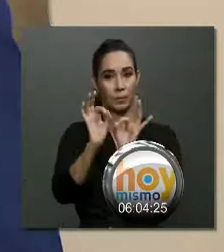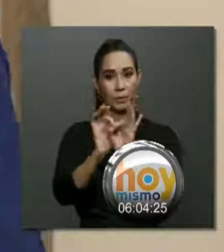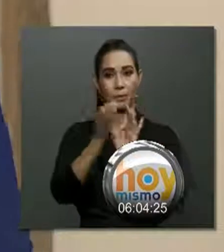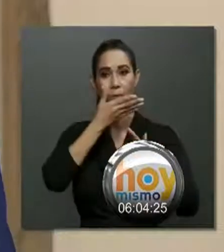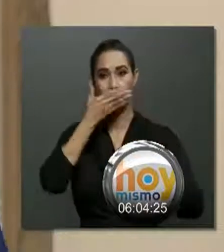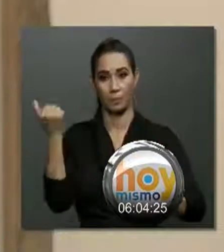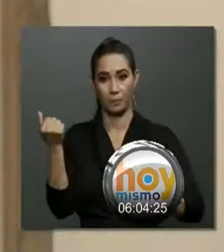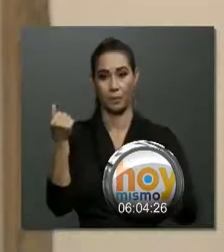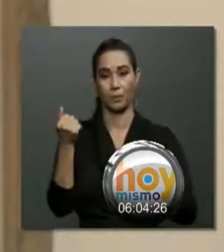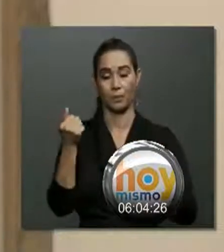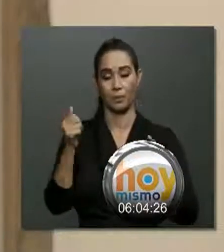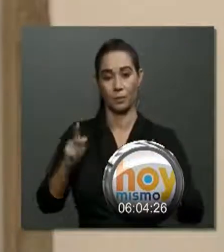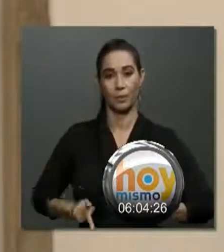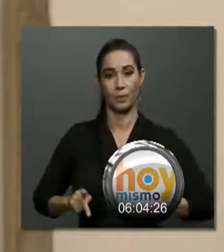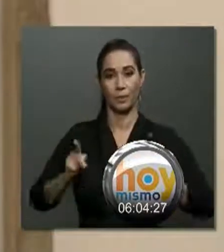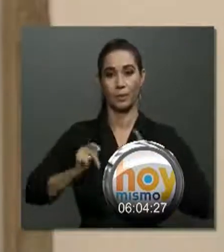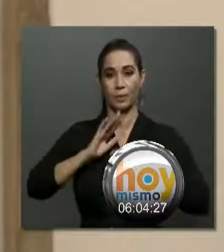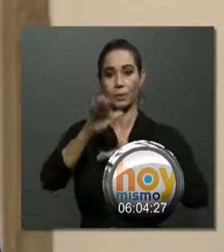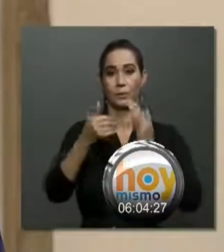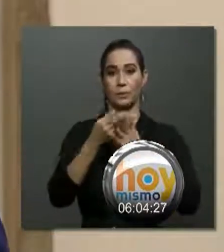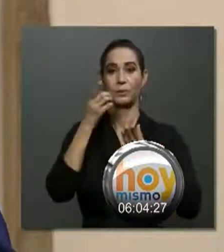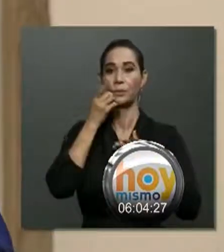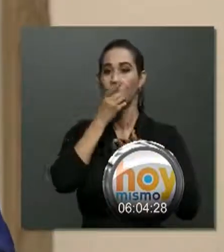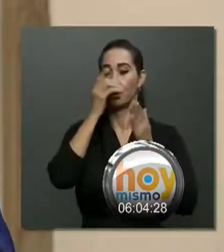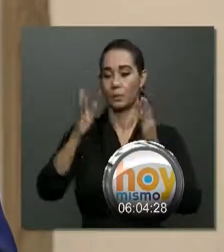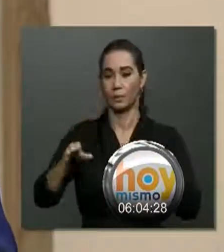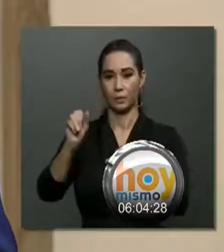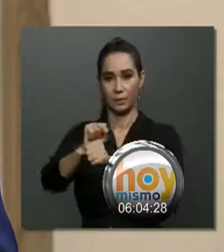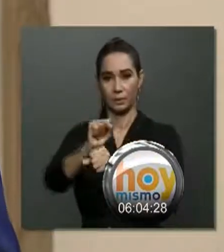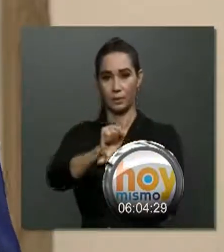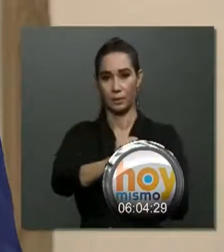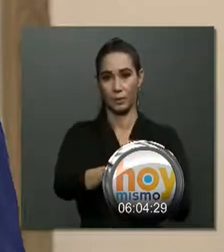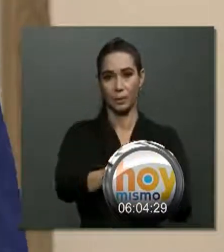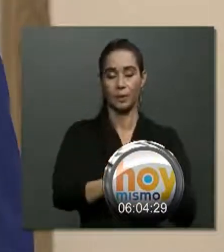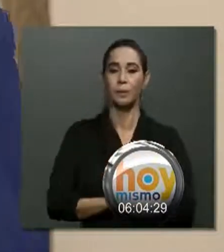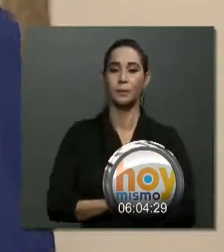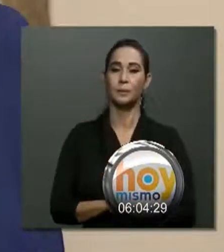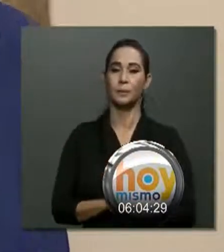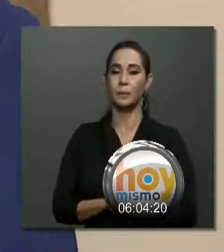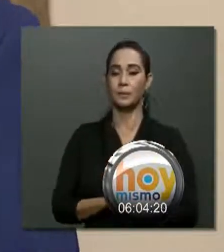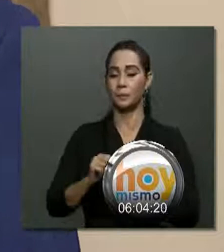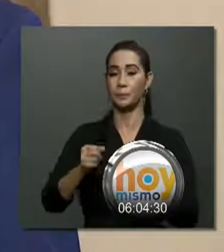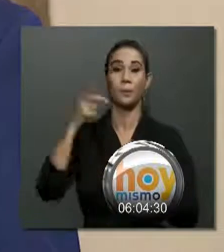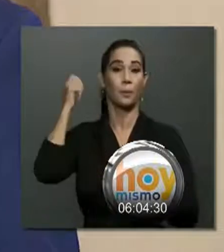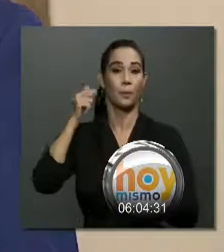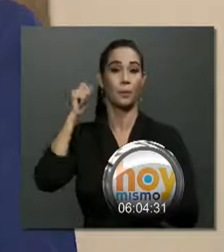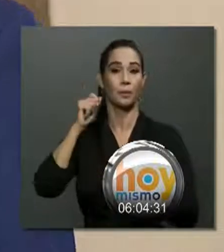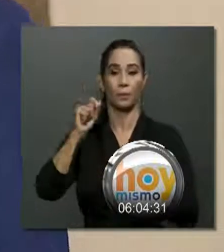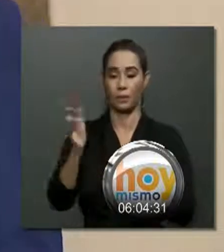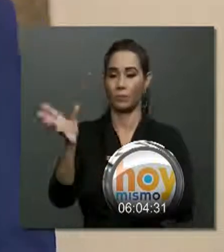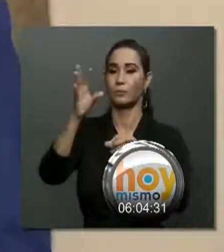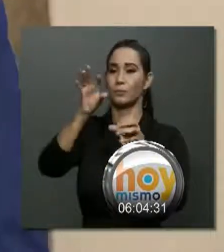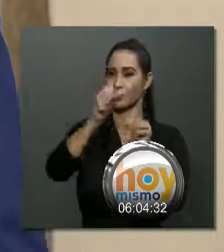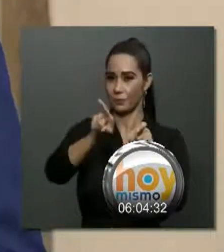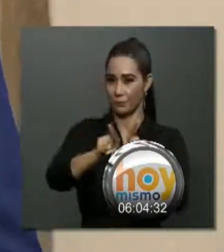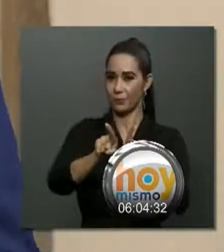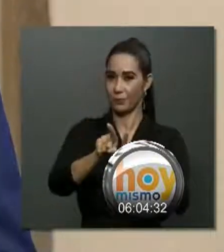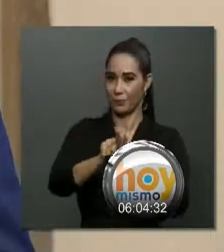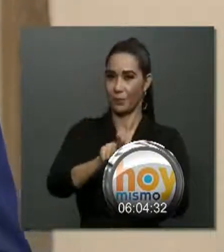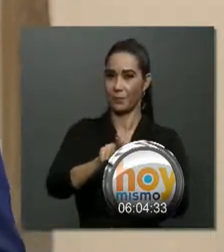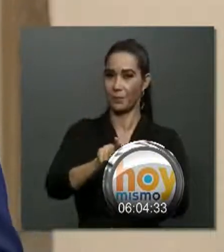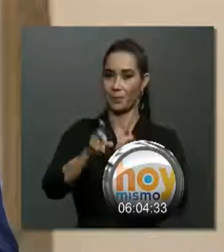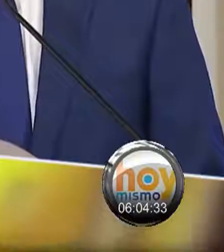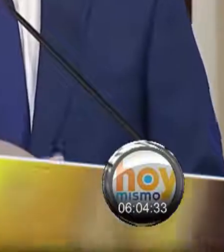es un tema de justicia hecho en un momento en que como tal no había esa presión